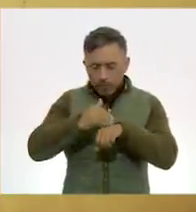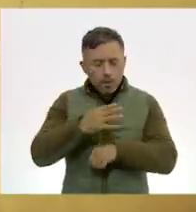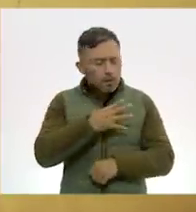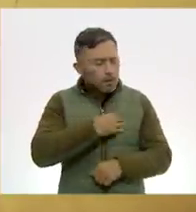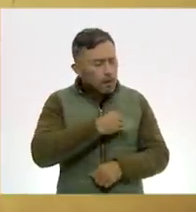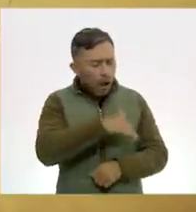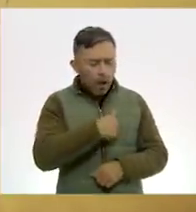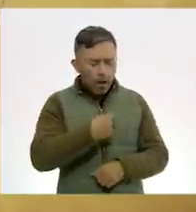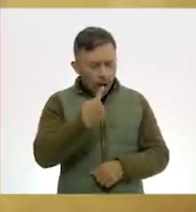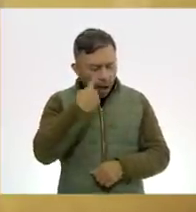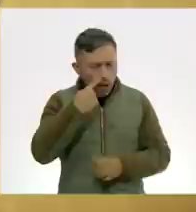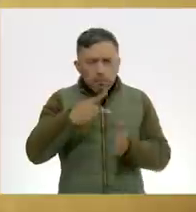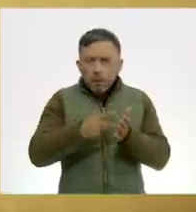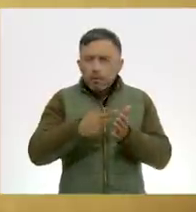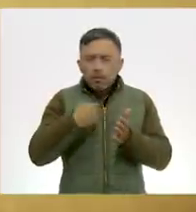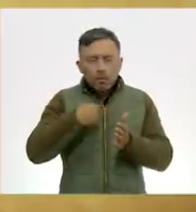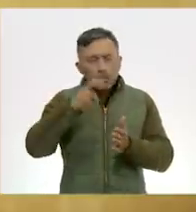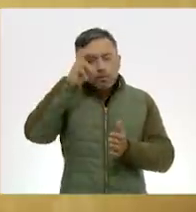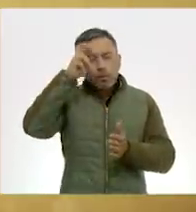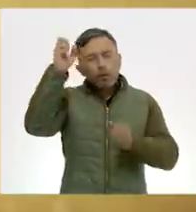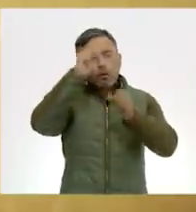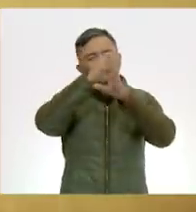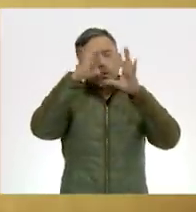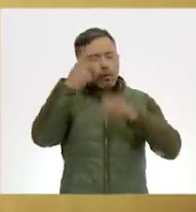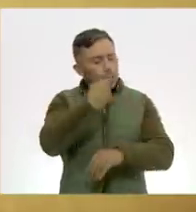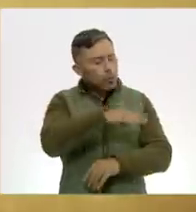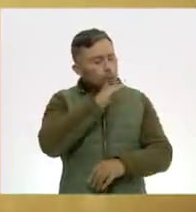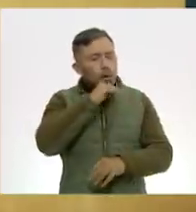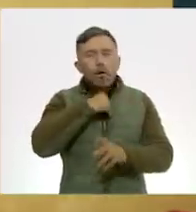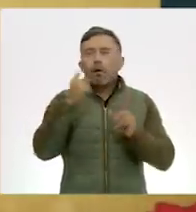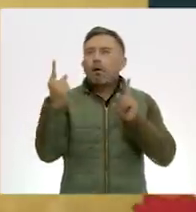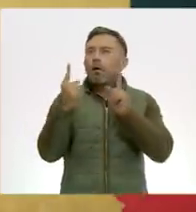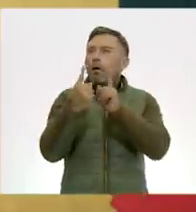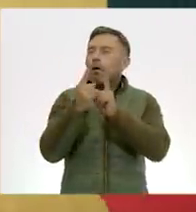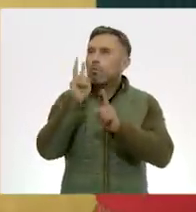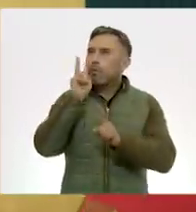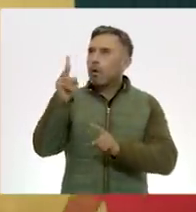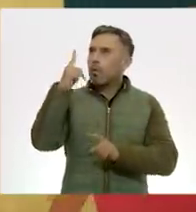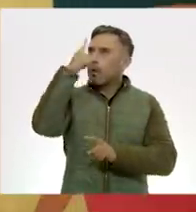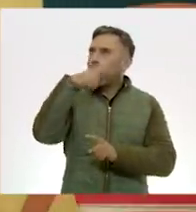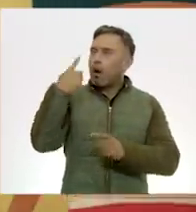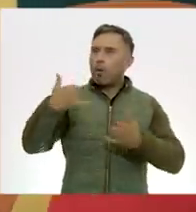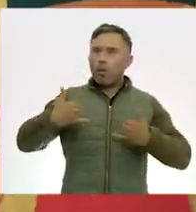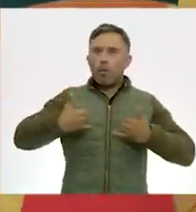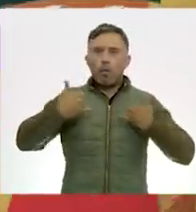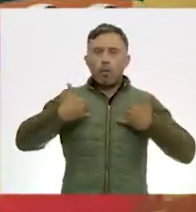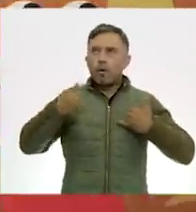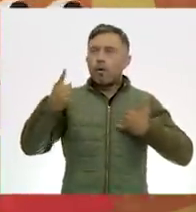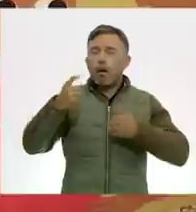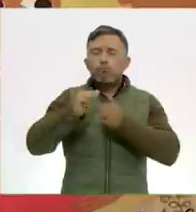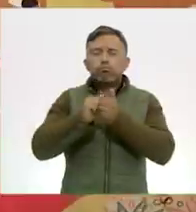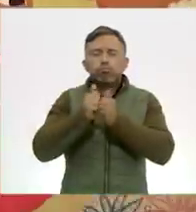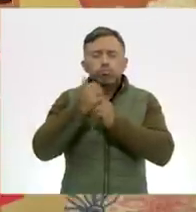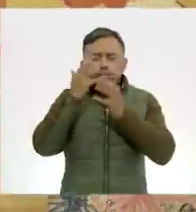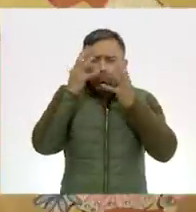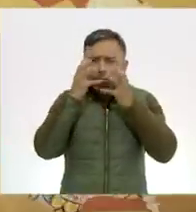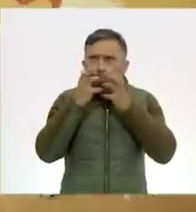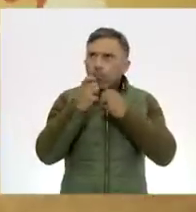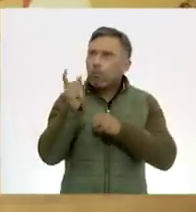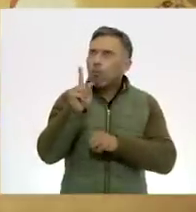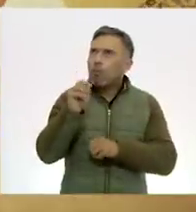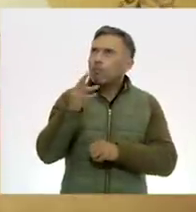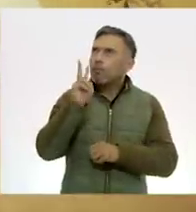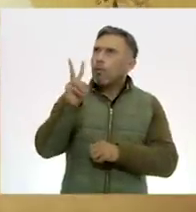kichpanna. Kiwilike, beili uschupalile, beimatuman de jabu tu yokolo.